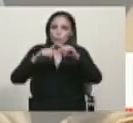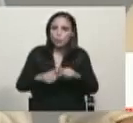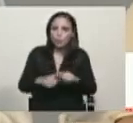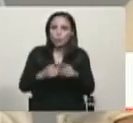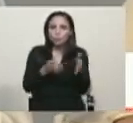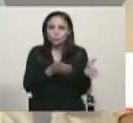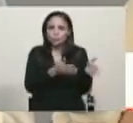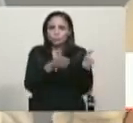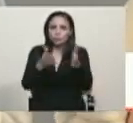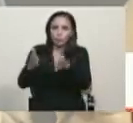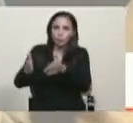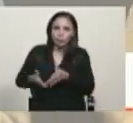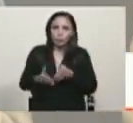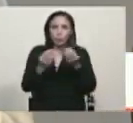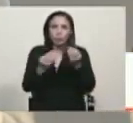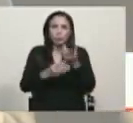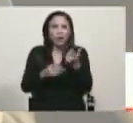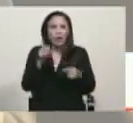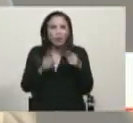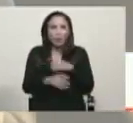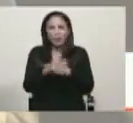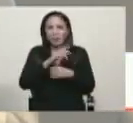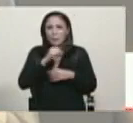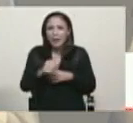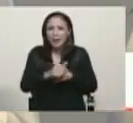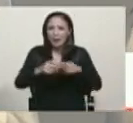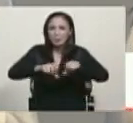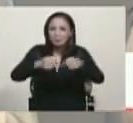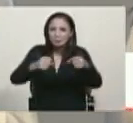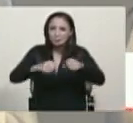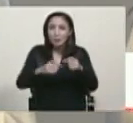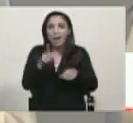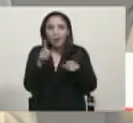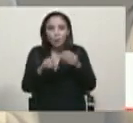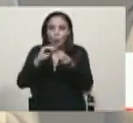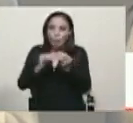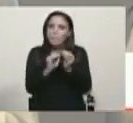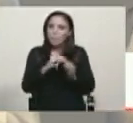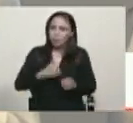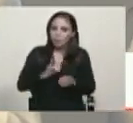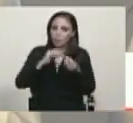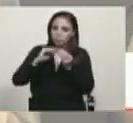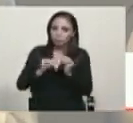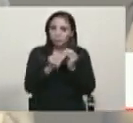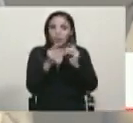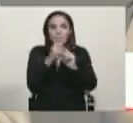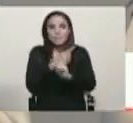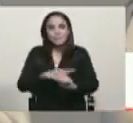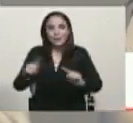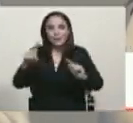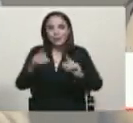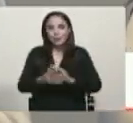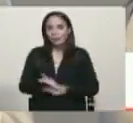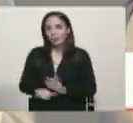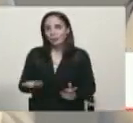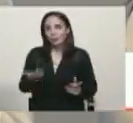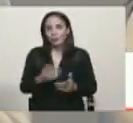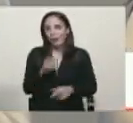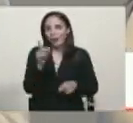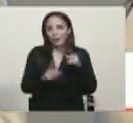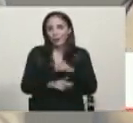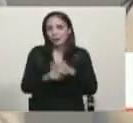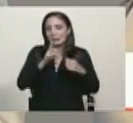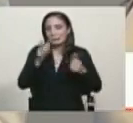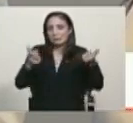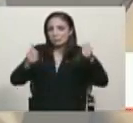equipos médicos deteriorados. Muchos de ellos recuperables, la mayoría de ellos recuperables, pero además hemos querido, presidente, que este Centro